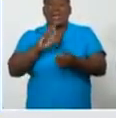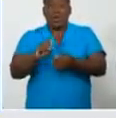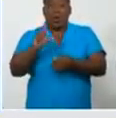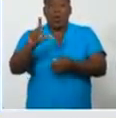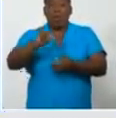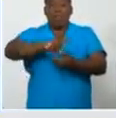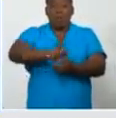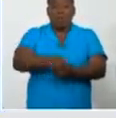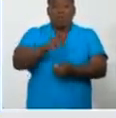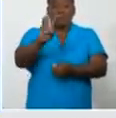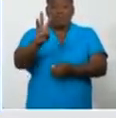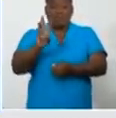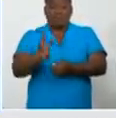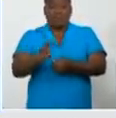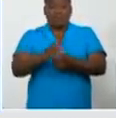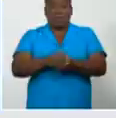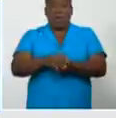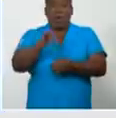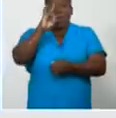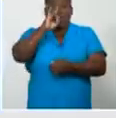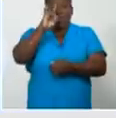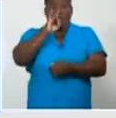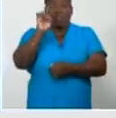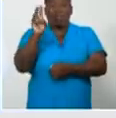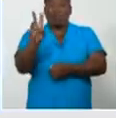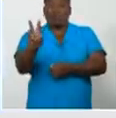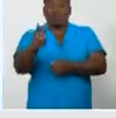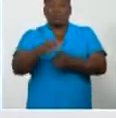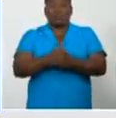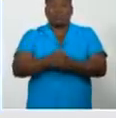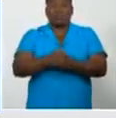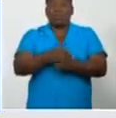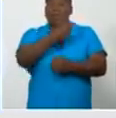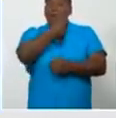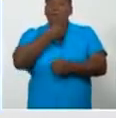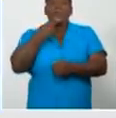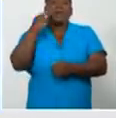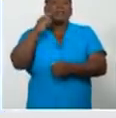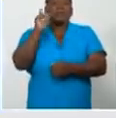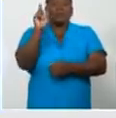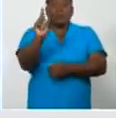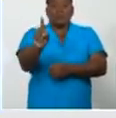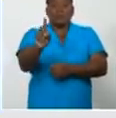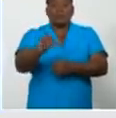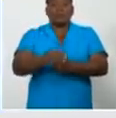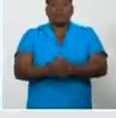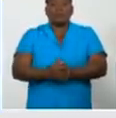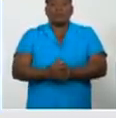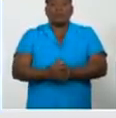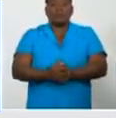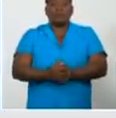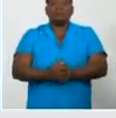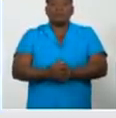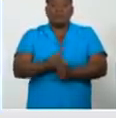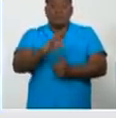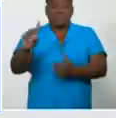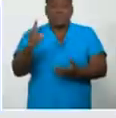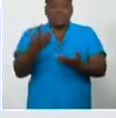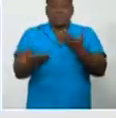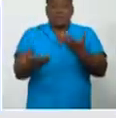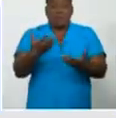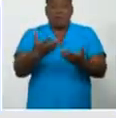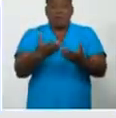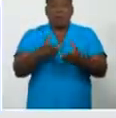uno, Unión de Reyes con 2 y Martí con 1. Cienfuegos incrementa el número de